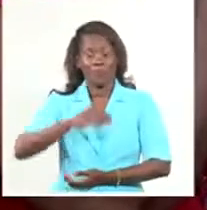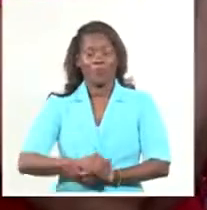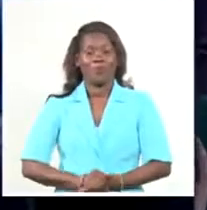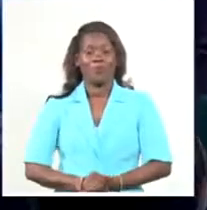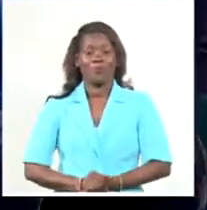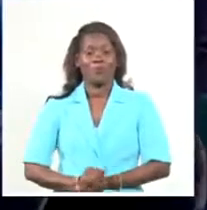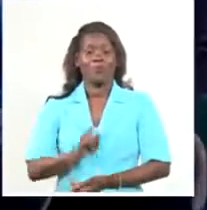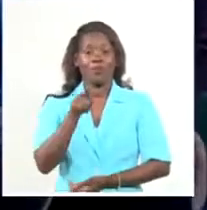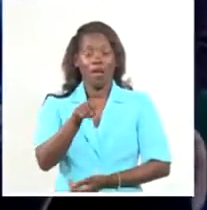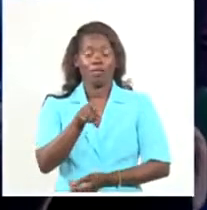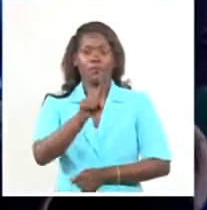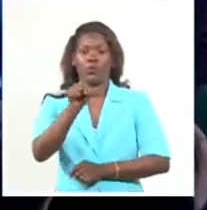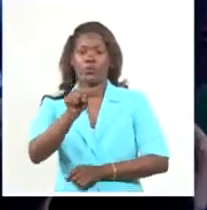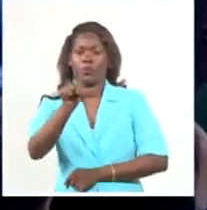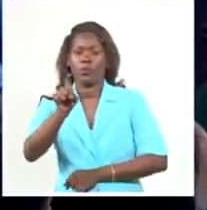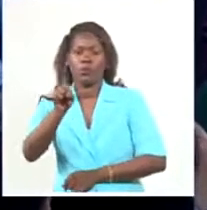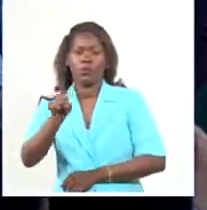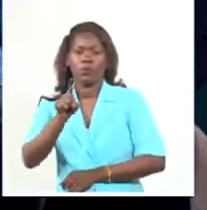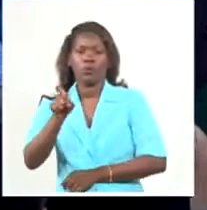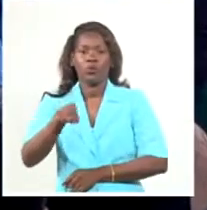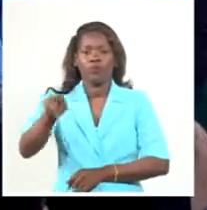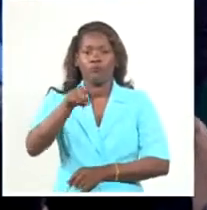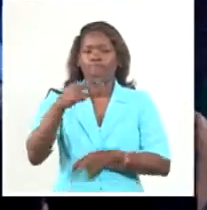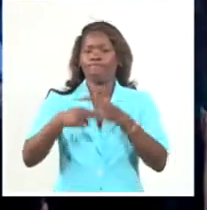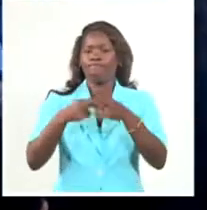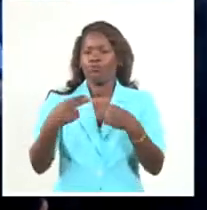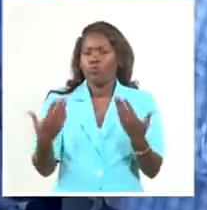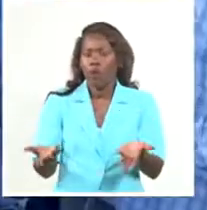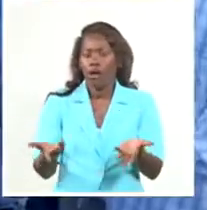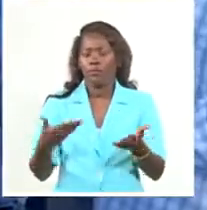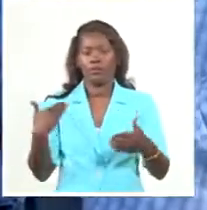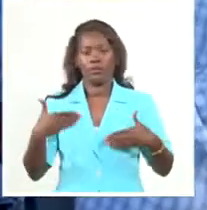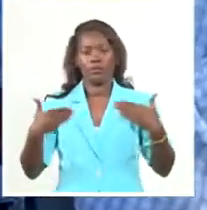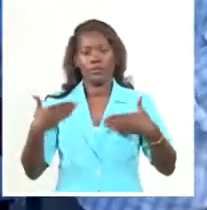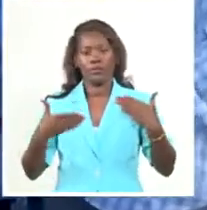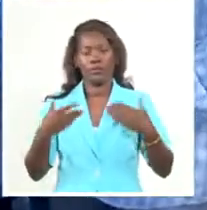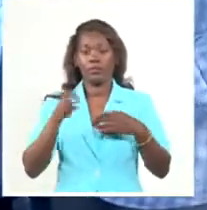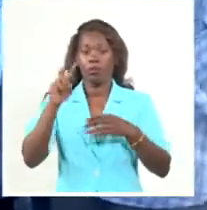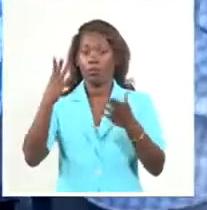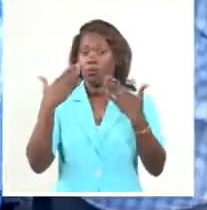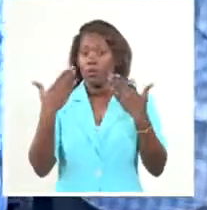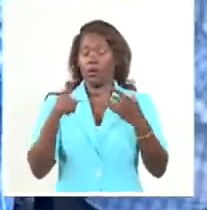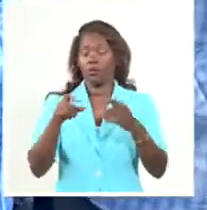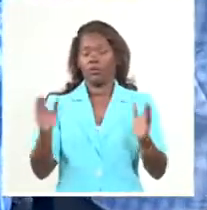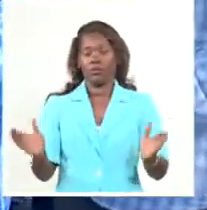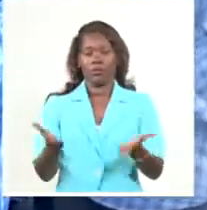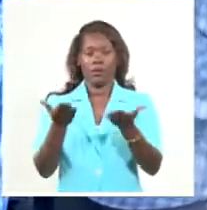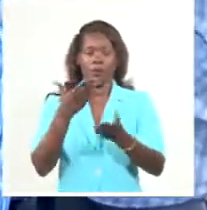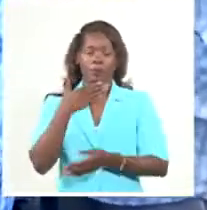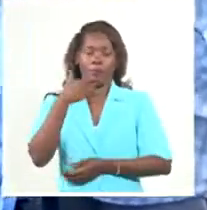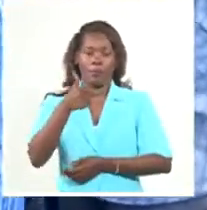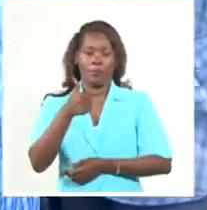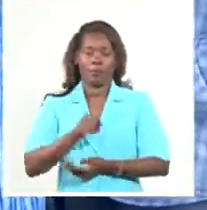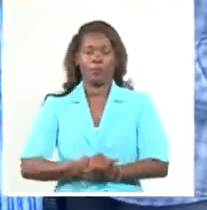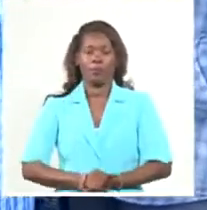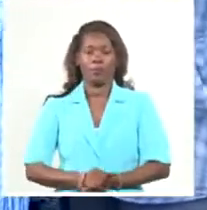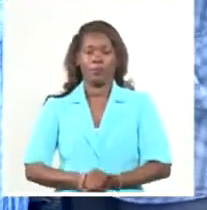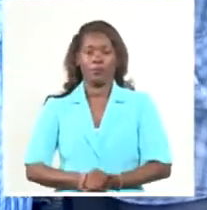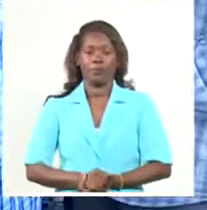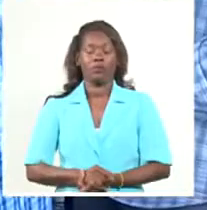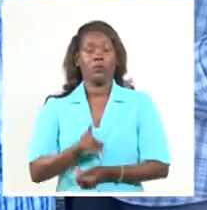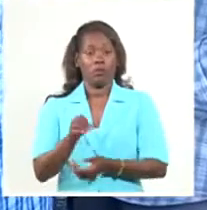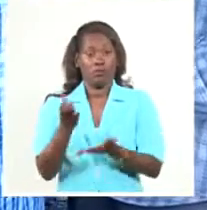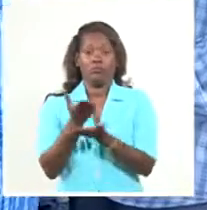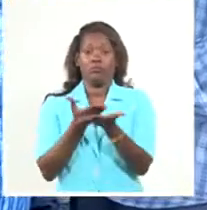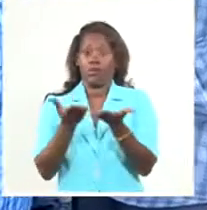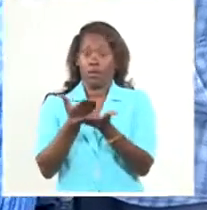Allí se interesó por las actividades del verano y las acciones que se realizan para fomentar la cultura en la comunidad. También abordó la compleja